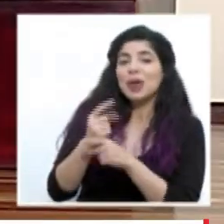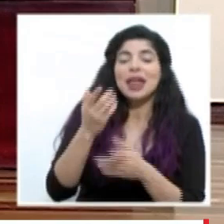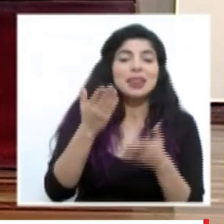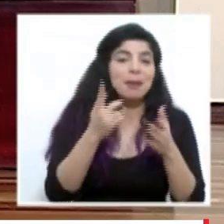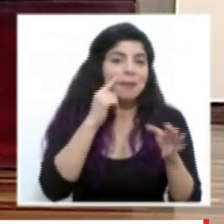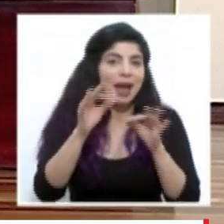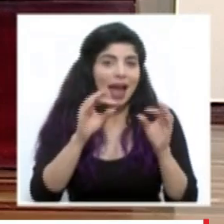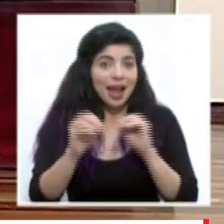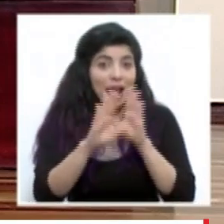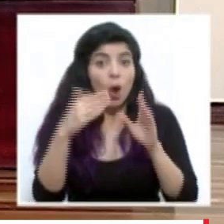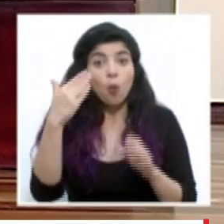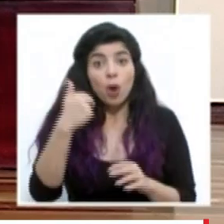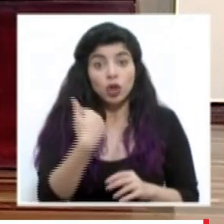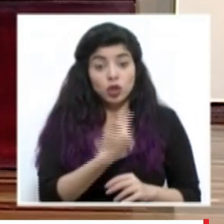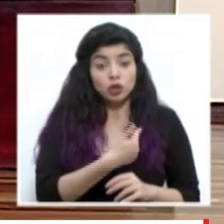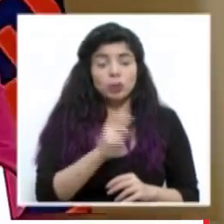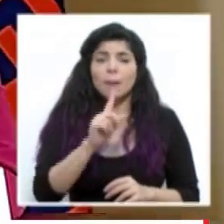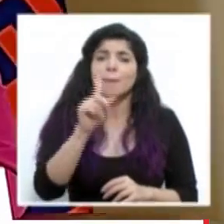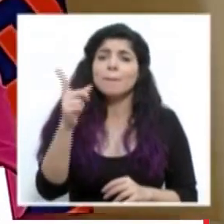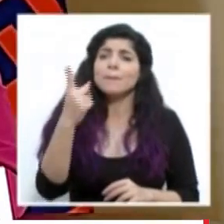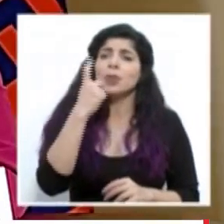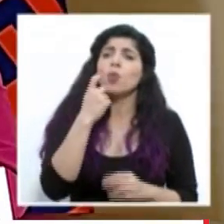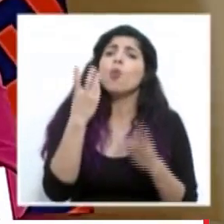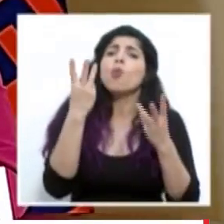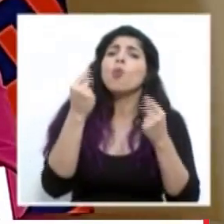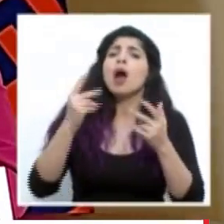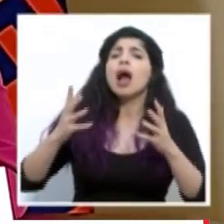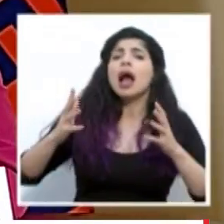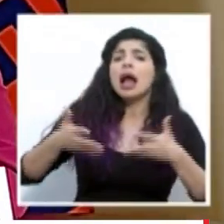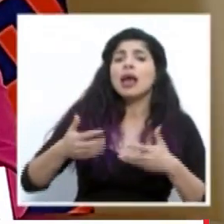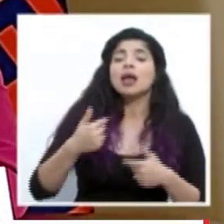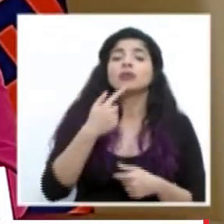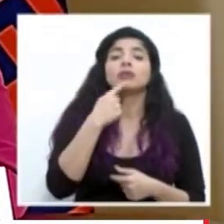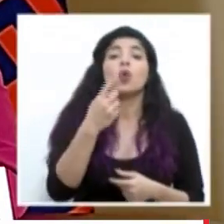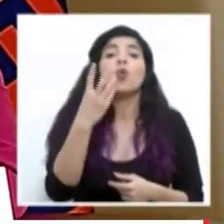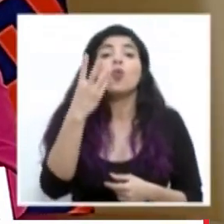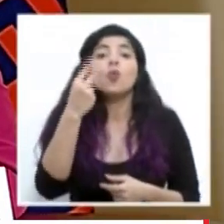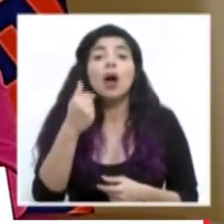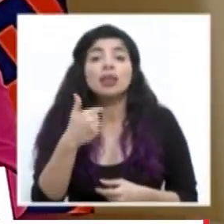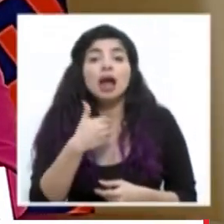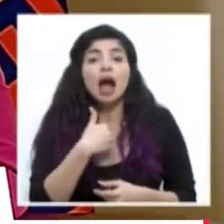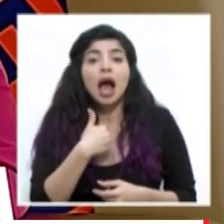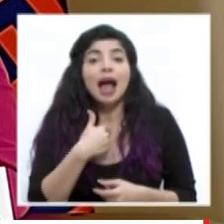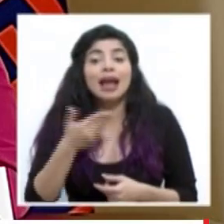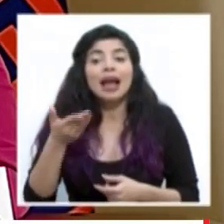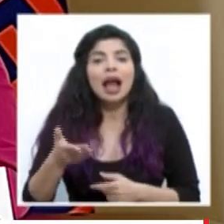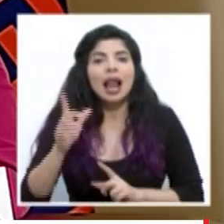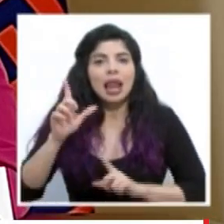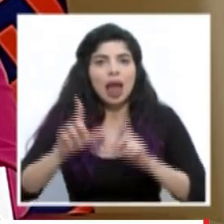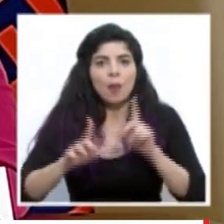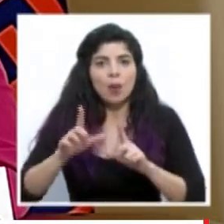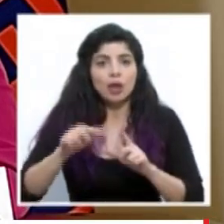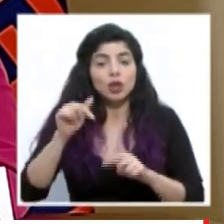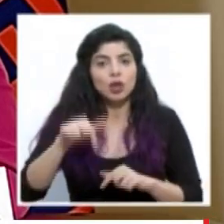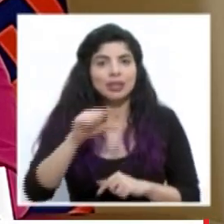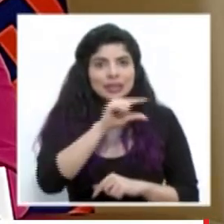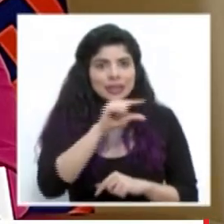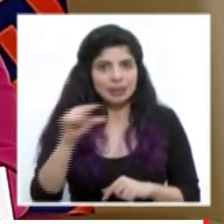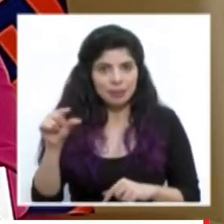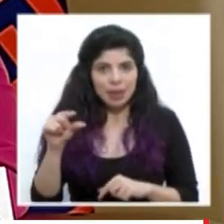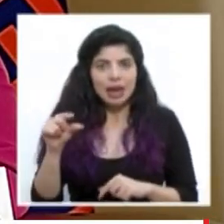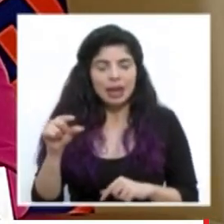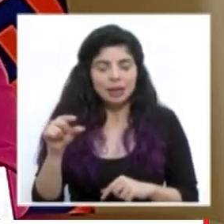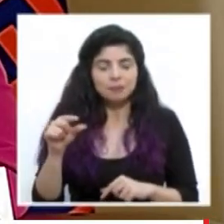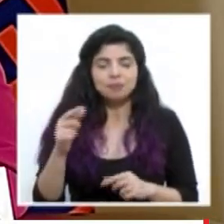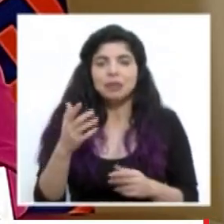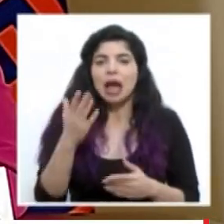para aclarar, cuando nosotros nos preguntan la cantidad de pruebas disponibles, damos la cantidad de pruebas que tenemos en laboratorios para esa semana. ¿Okay?